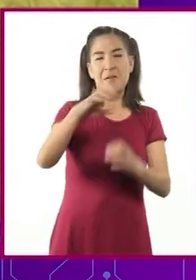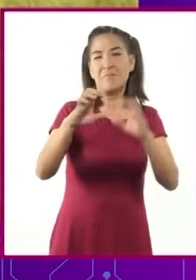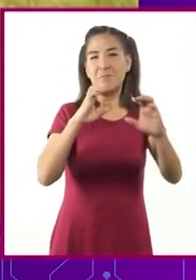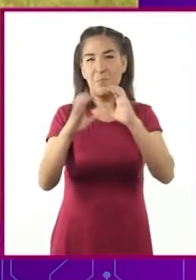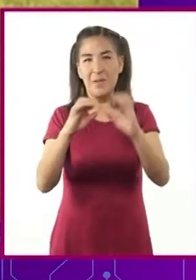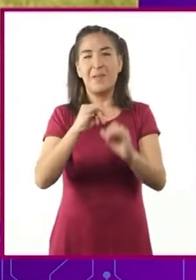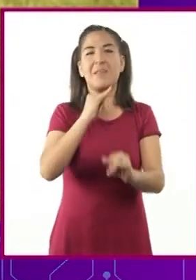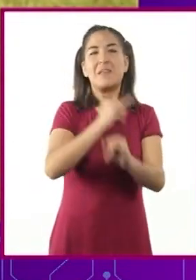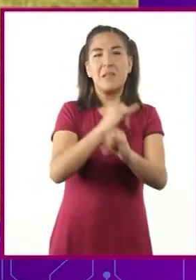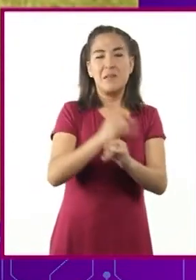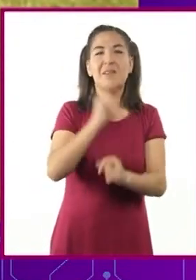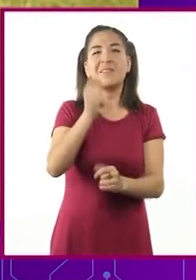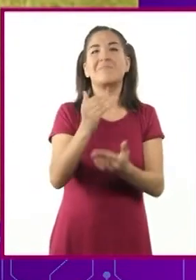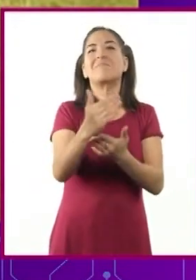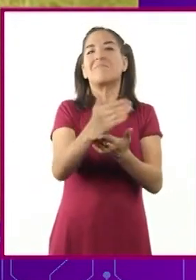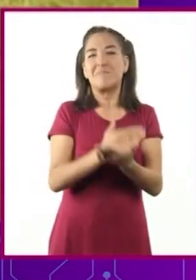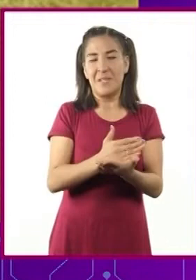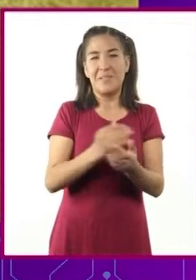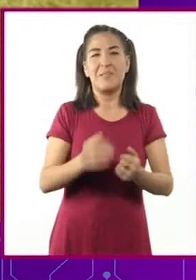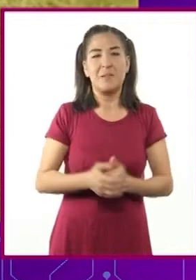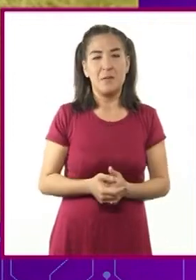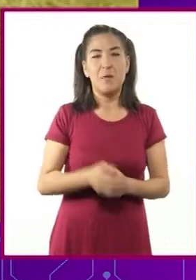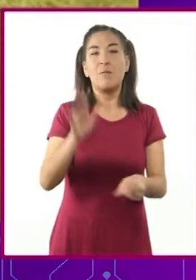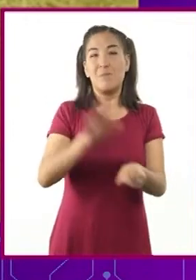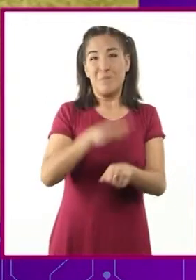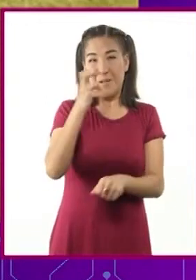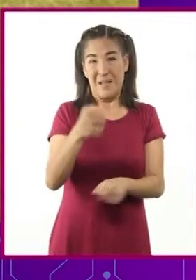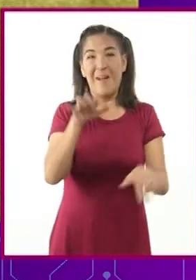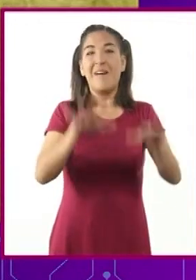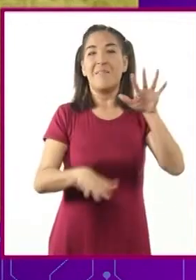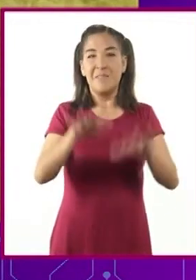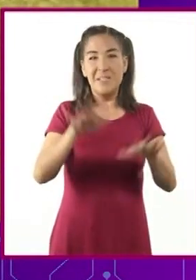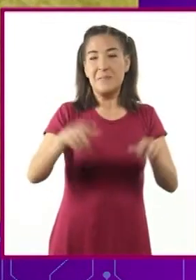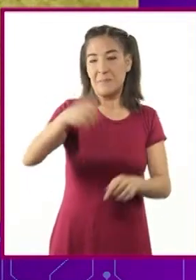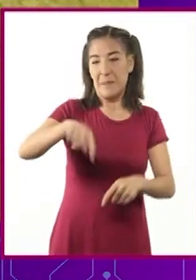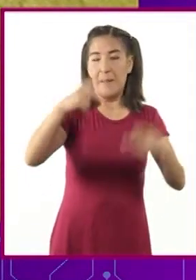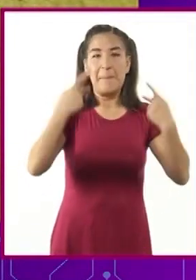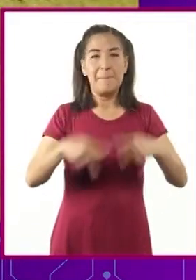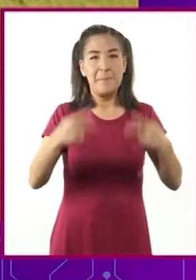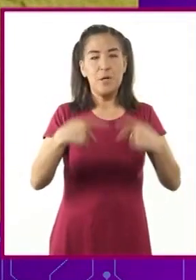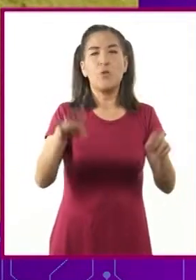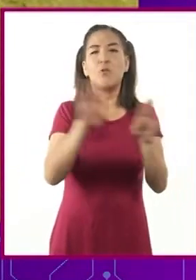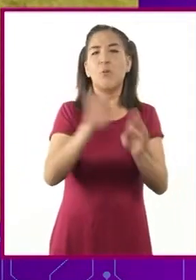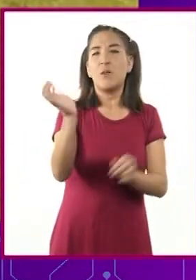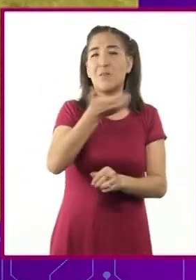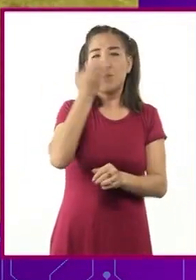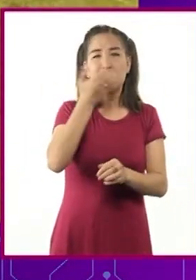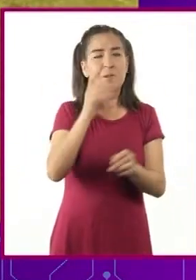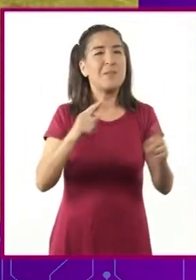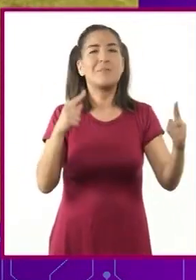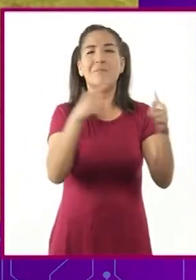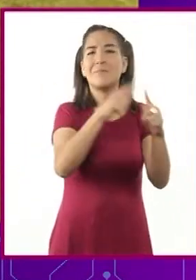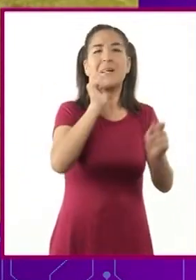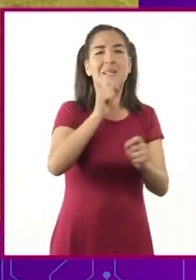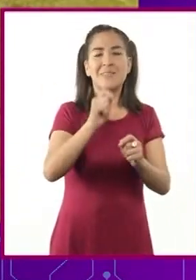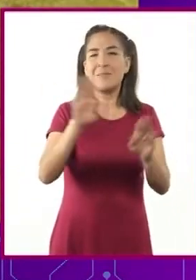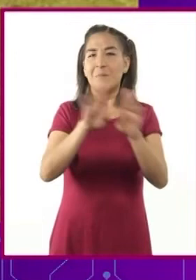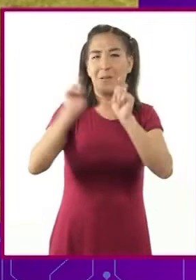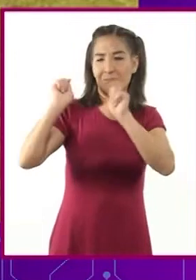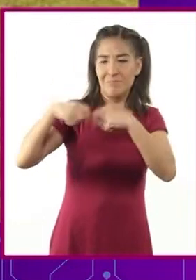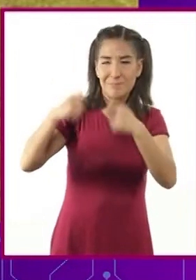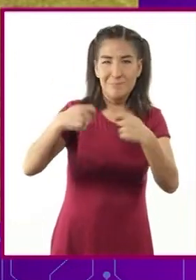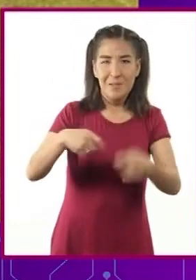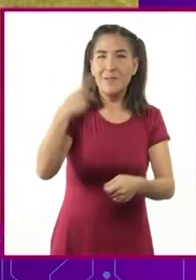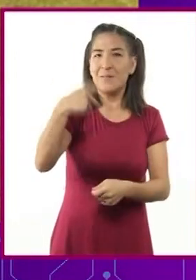transporte son reducidos. Por lo general, sus habitantes poseen una cultura pegada a tradiciones y a